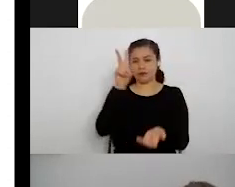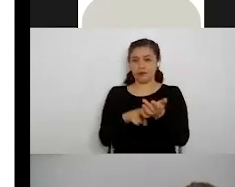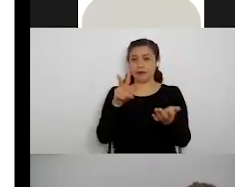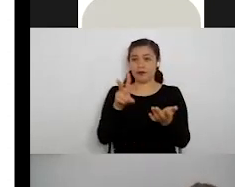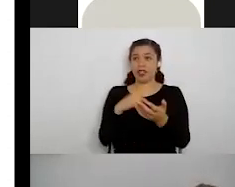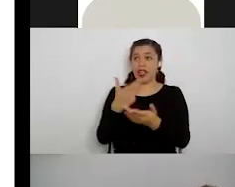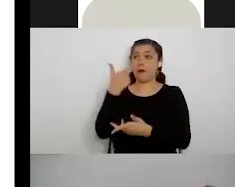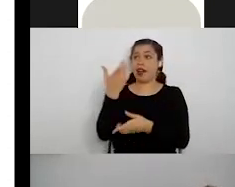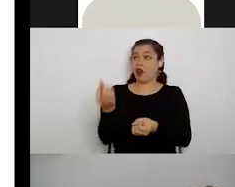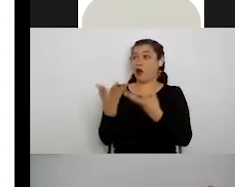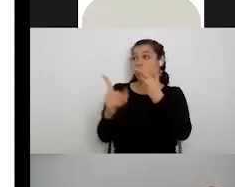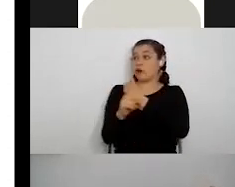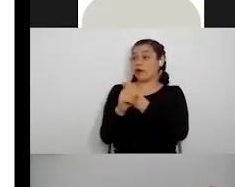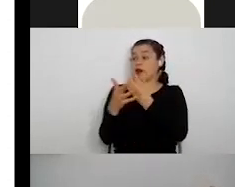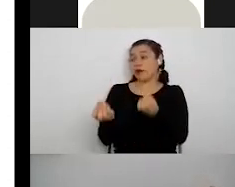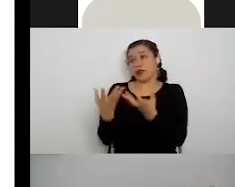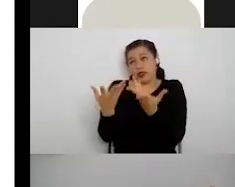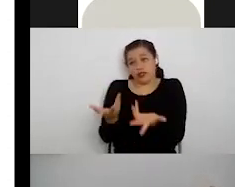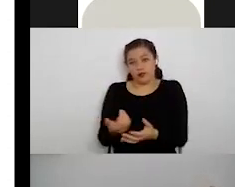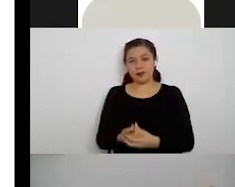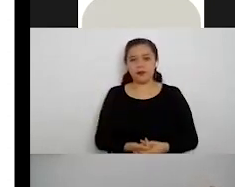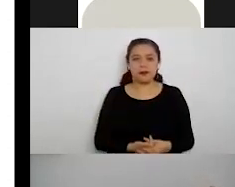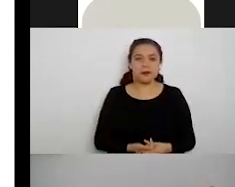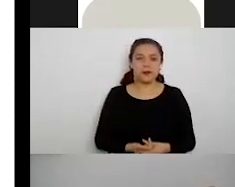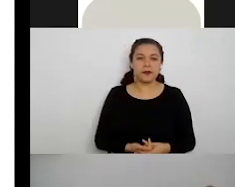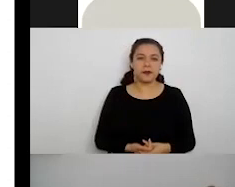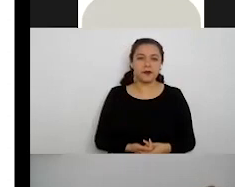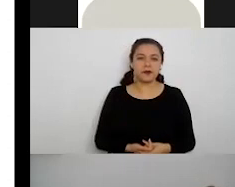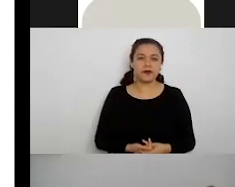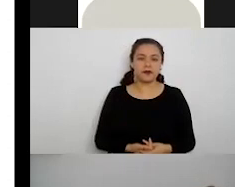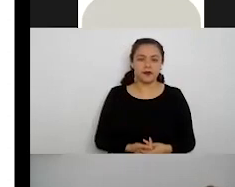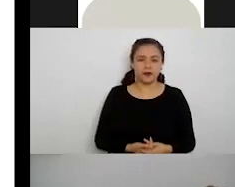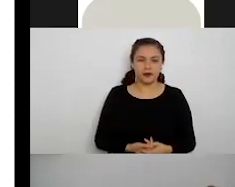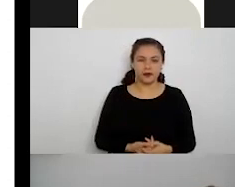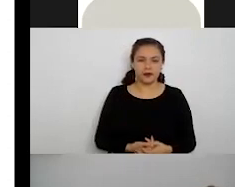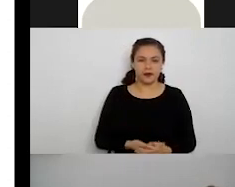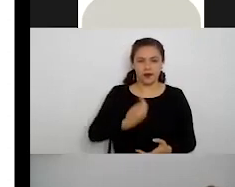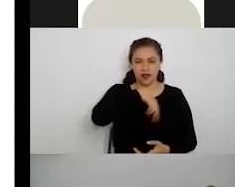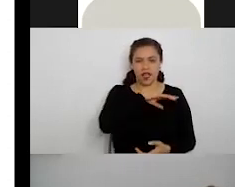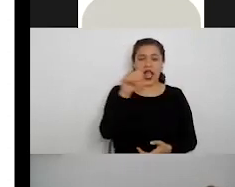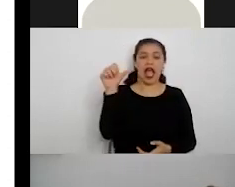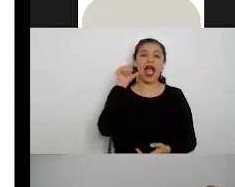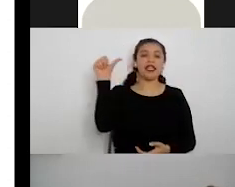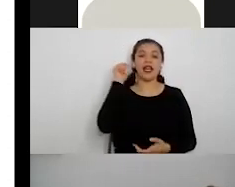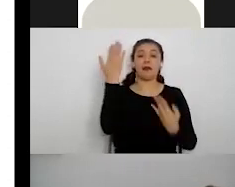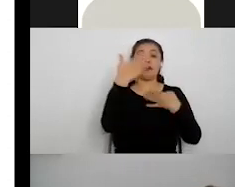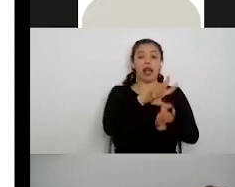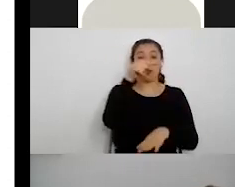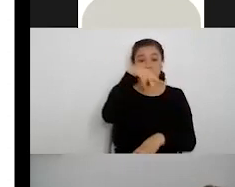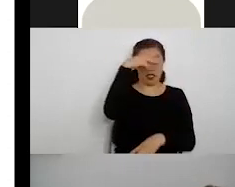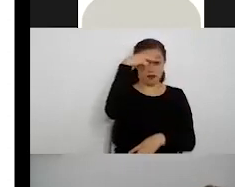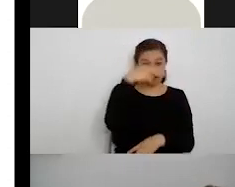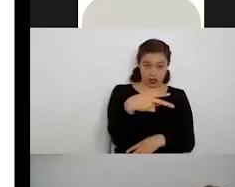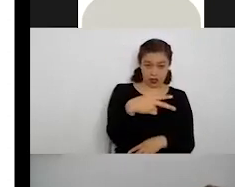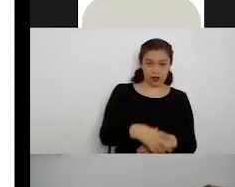Eso es importante. ¿Qué es lo que hemos llegado? Bueno, pues hemos llegado a que ayer el Banco de México,